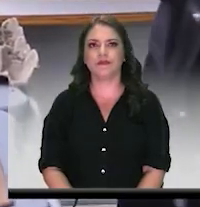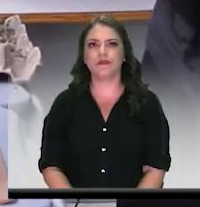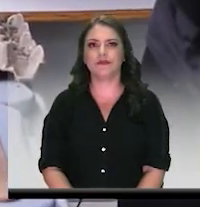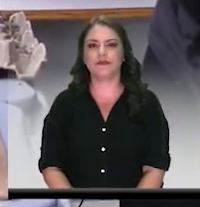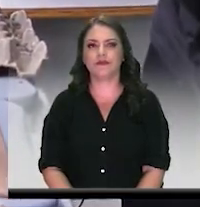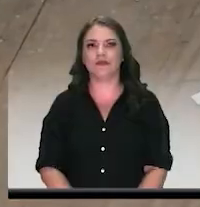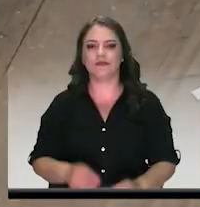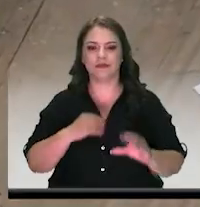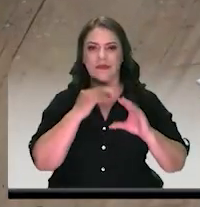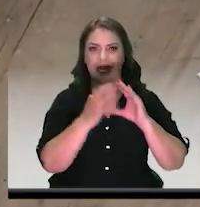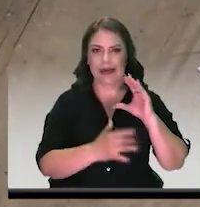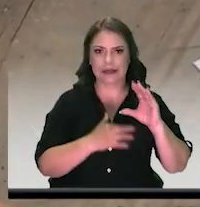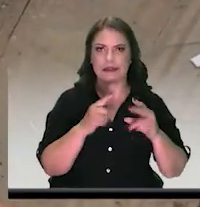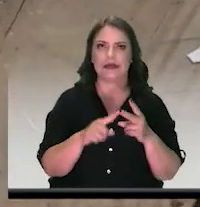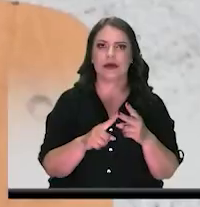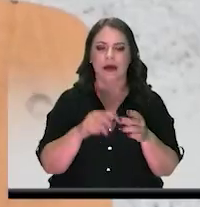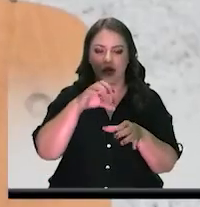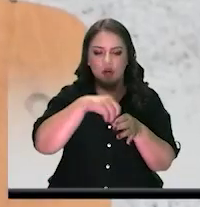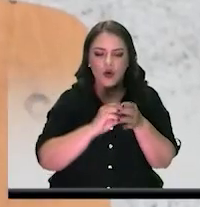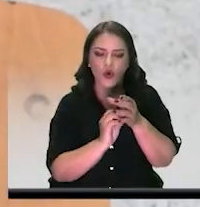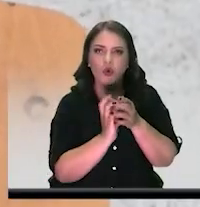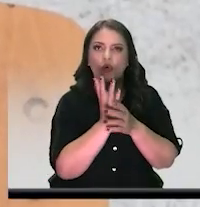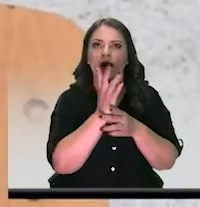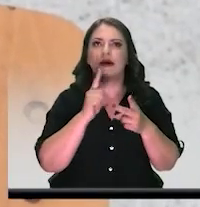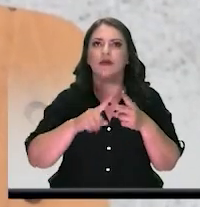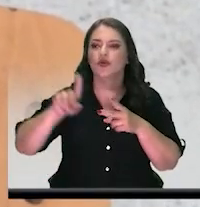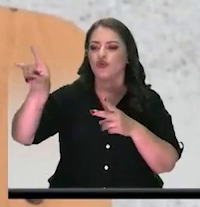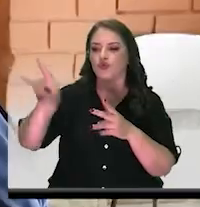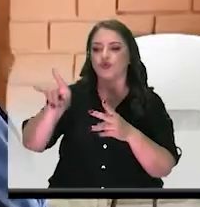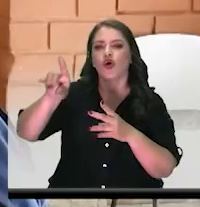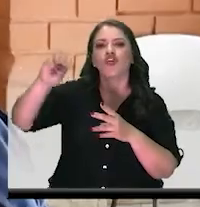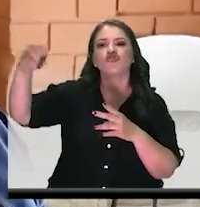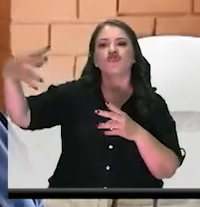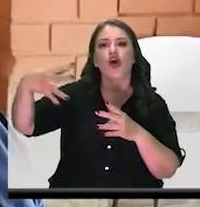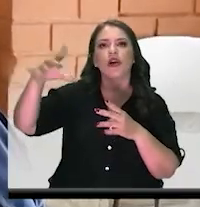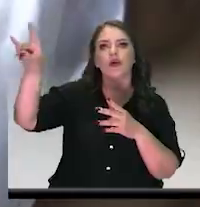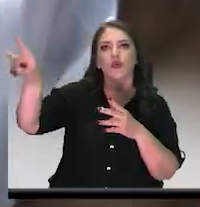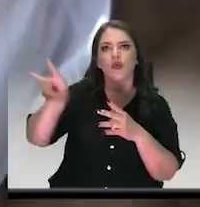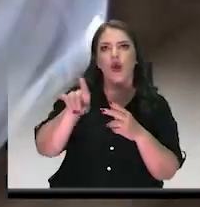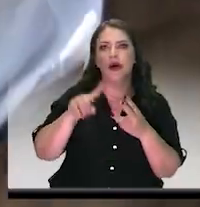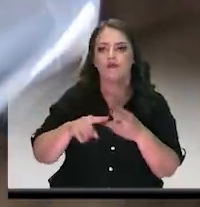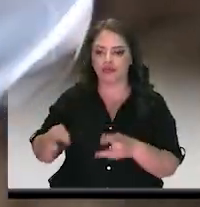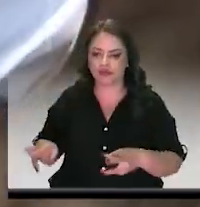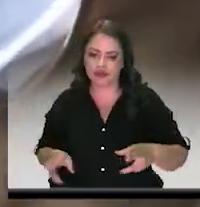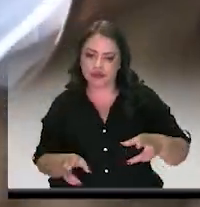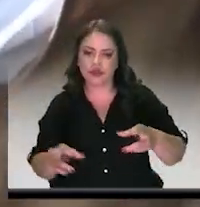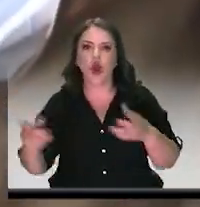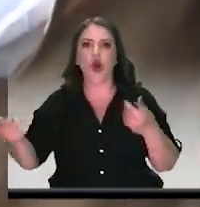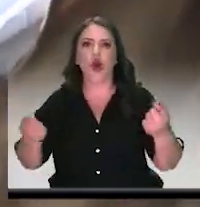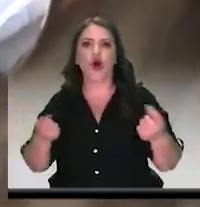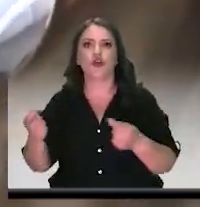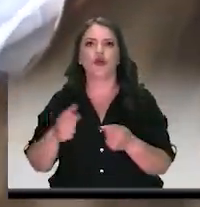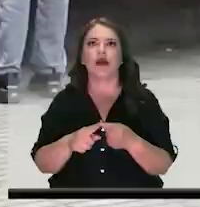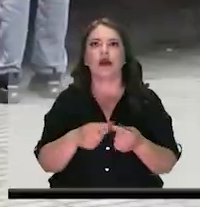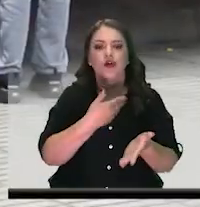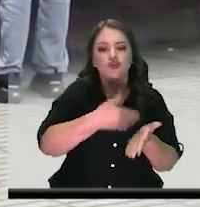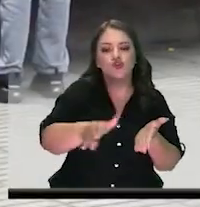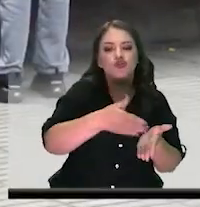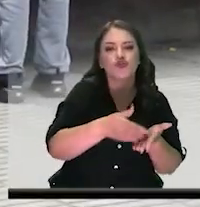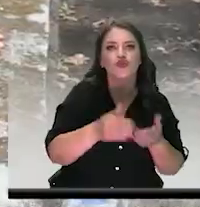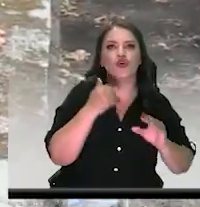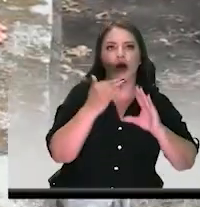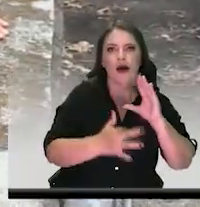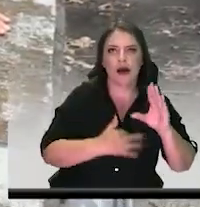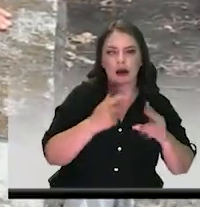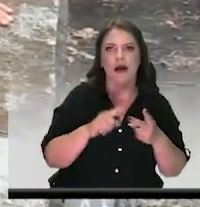reciclaje, huertas, paneles solares, monitoreo de quebradas, manejo de residuos sólidos, cultivos